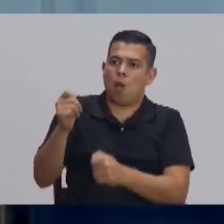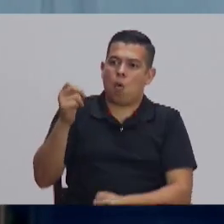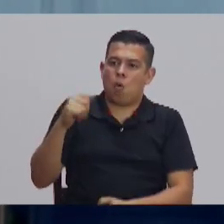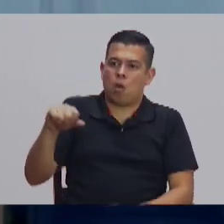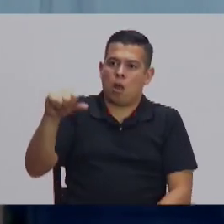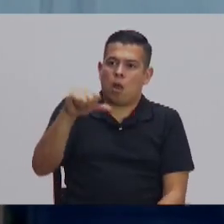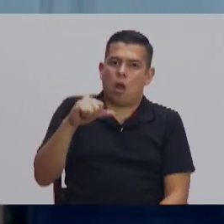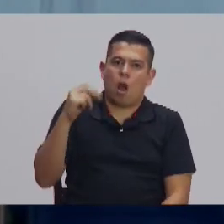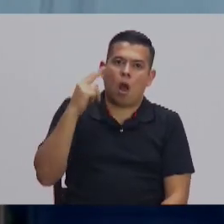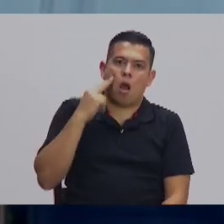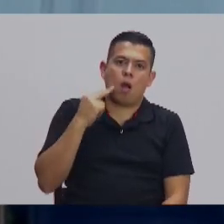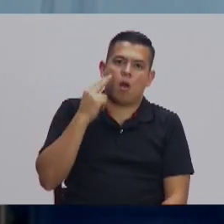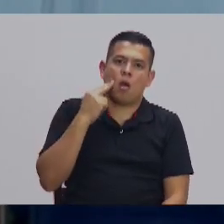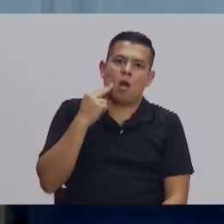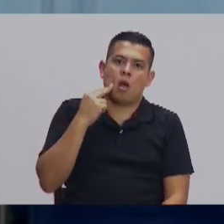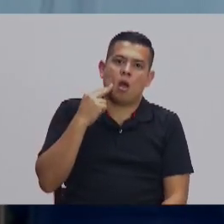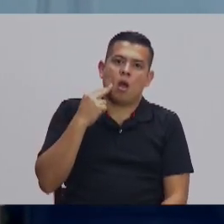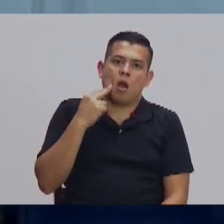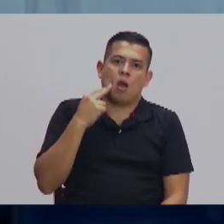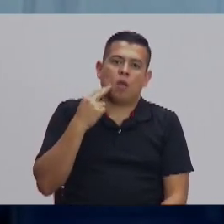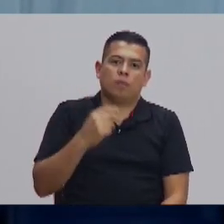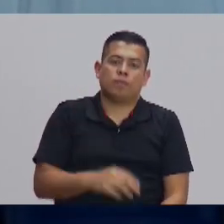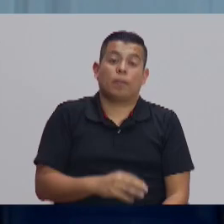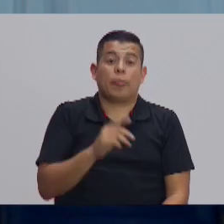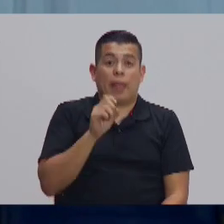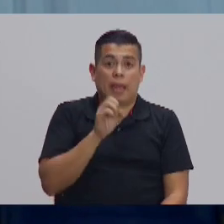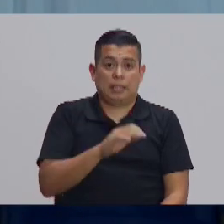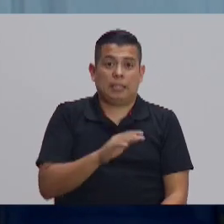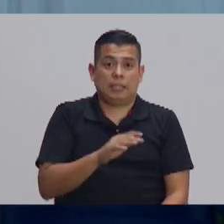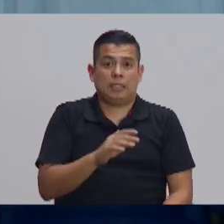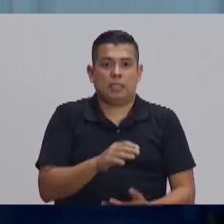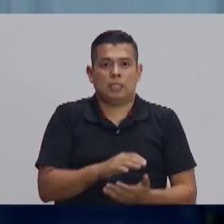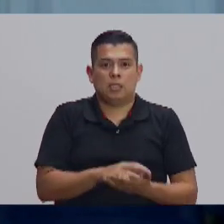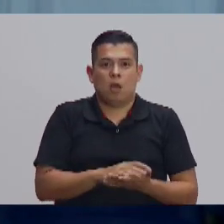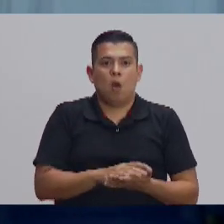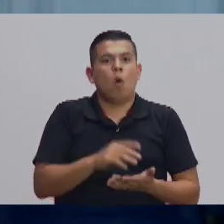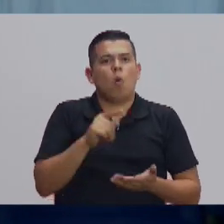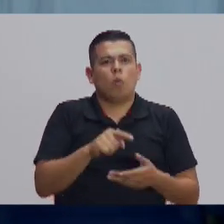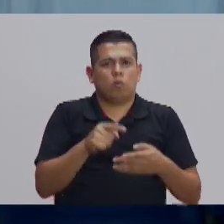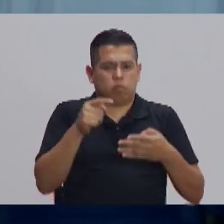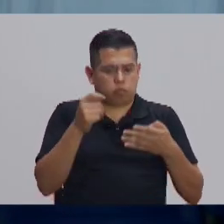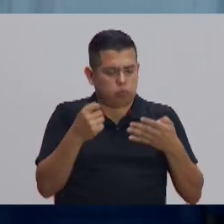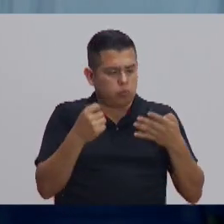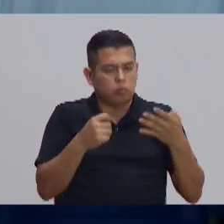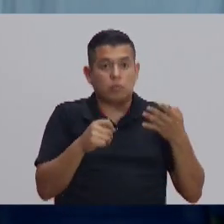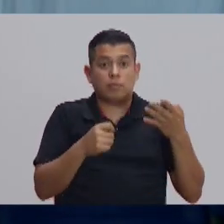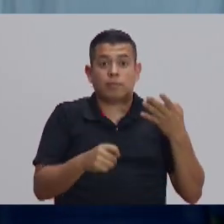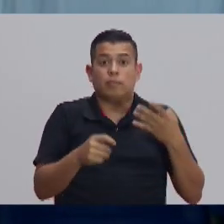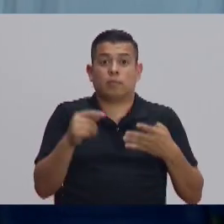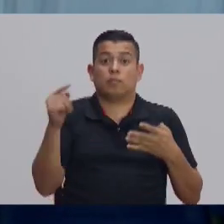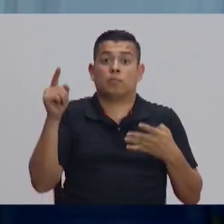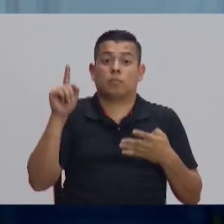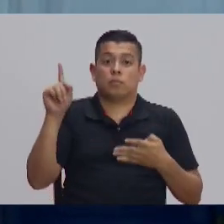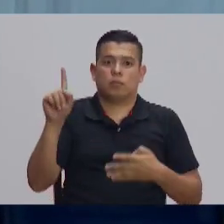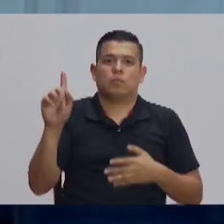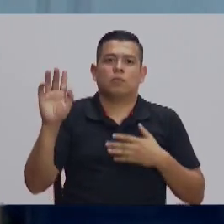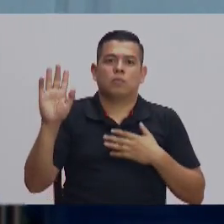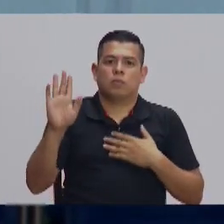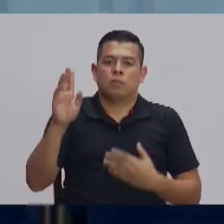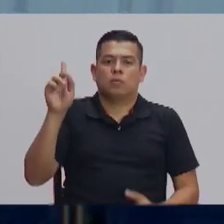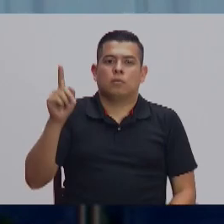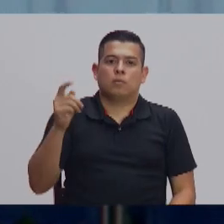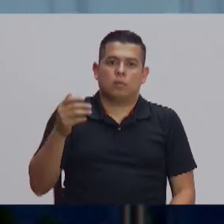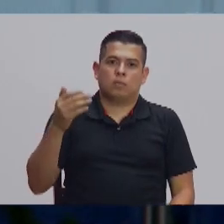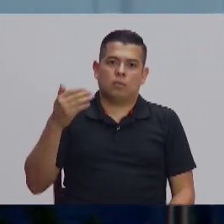y miel éxodo 317 usted ya no te lo ve como se va cumpliendo todo lo que dios había prometido